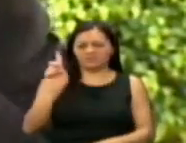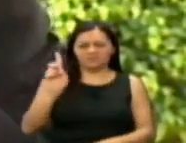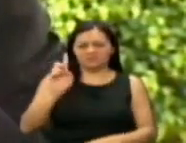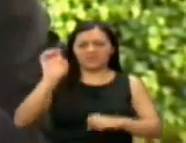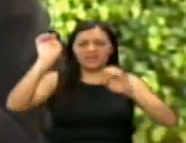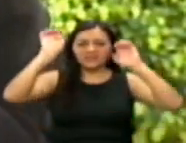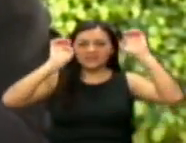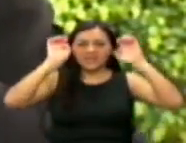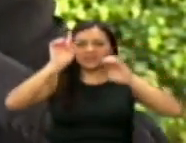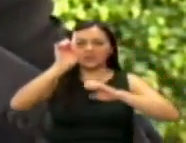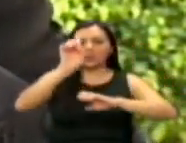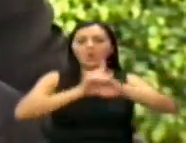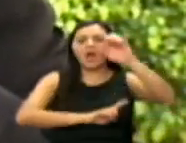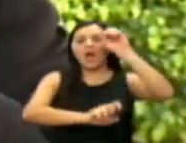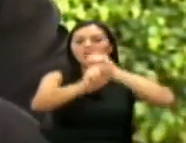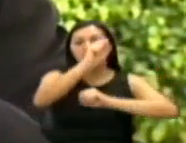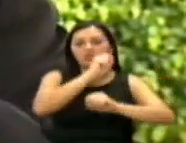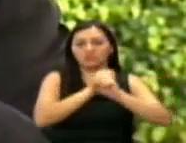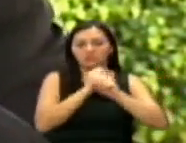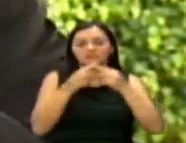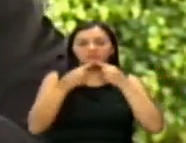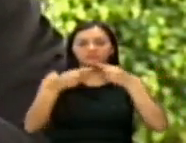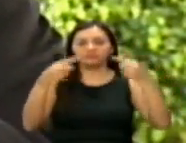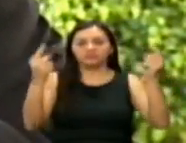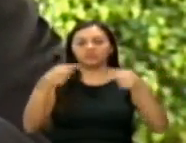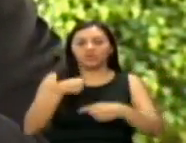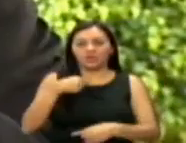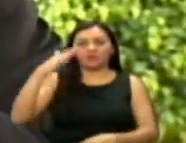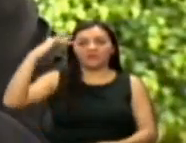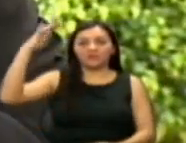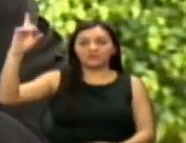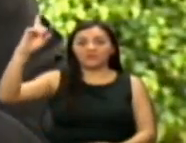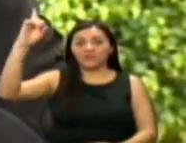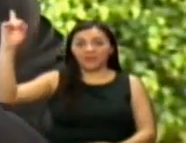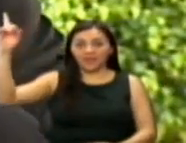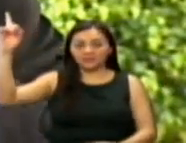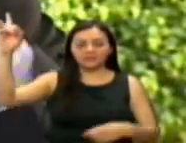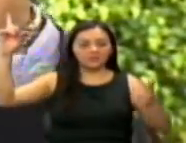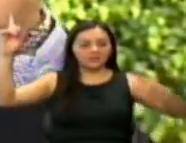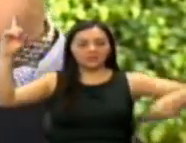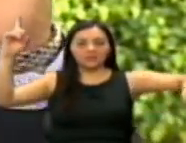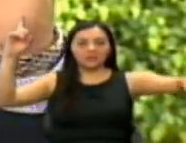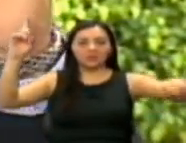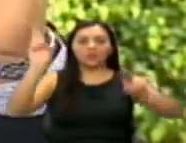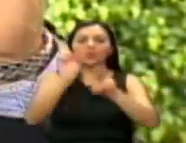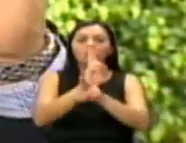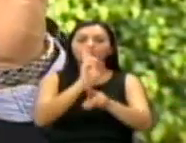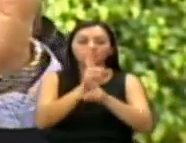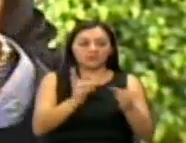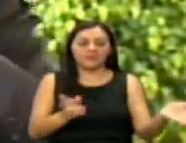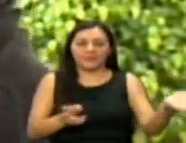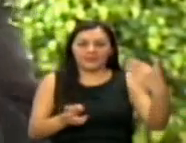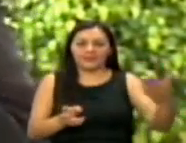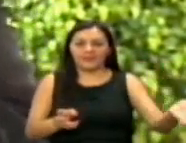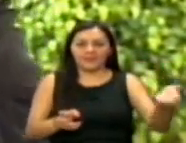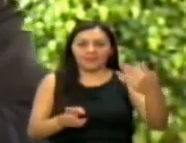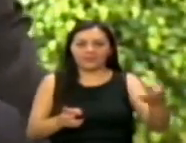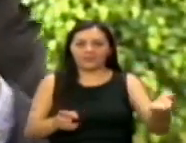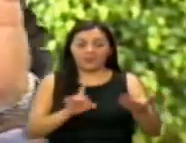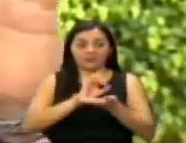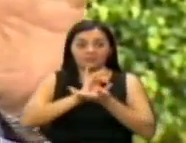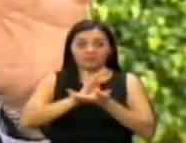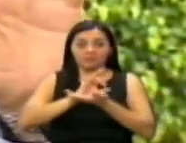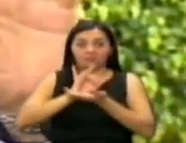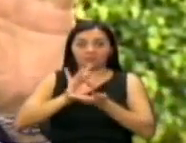más de un año, ¿no? De una derecha articulada, siempre utilizando a esta supuesta izquierda radical que votaba presidente. Así